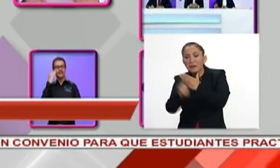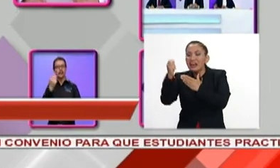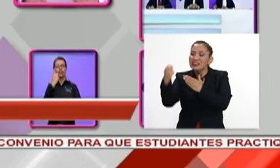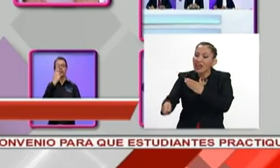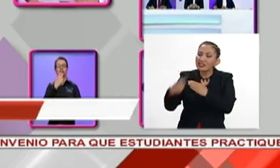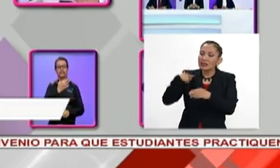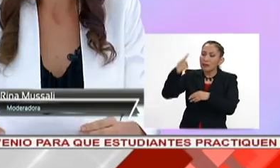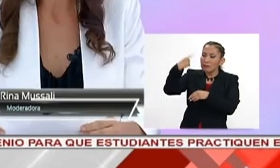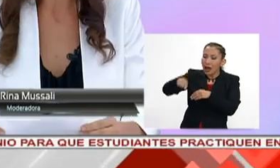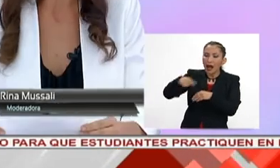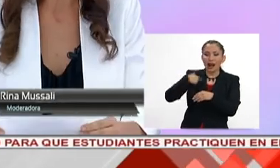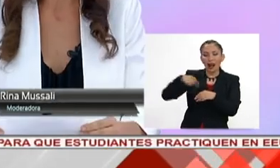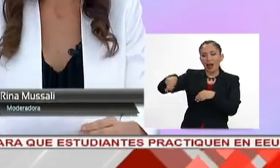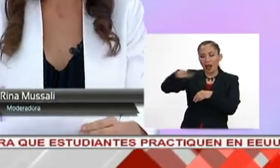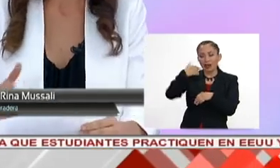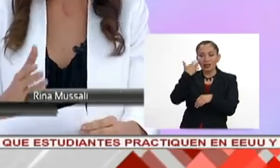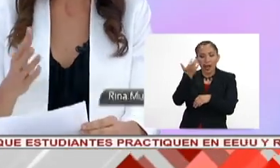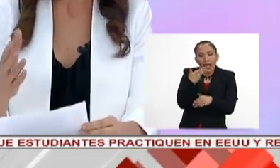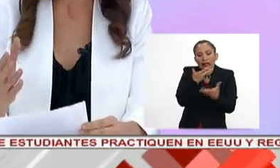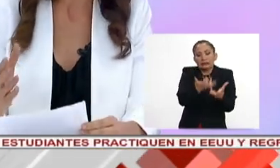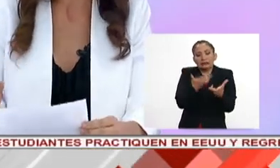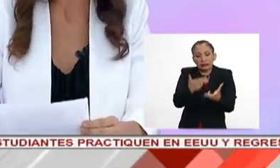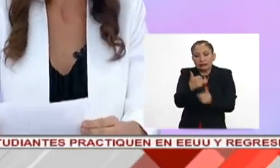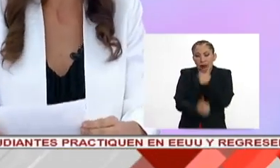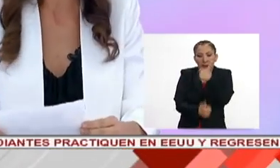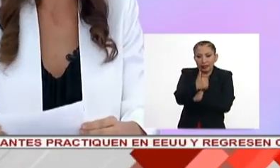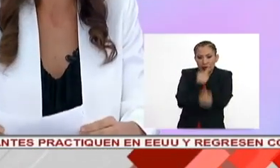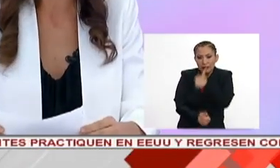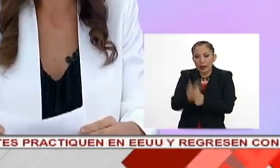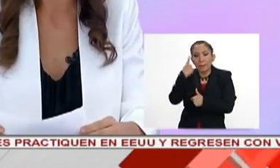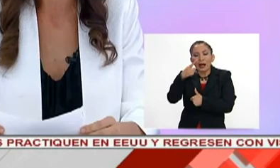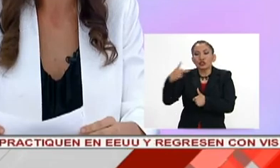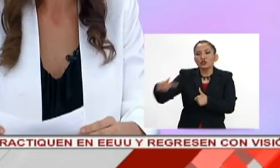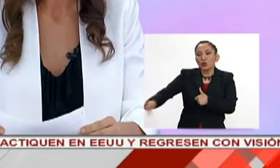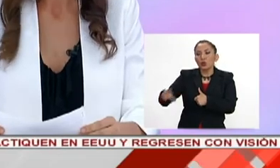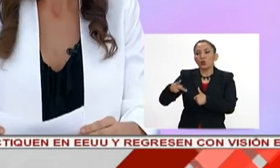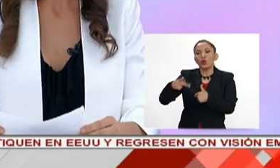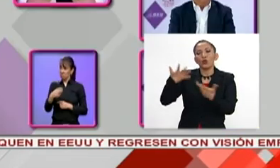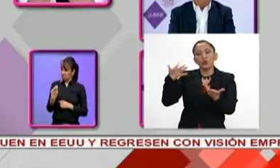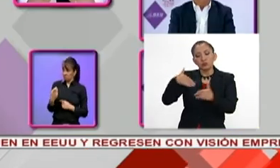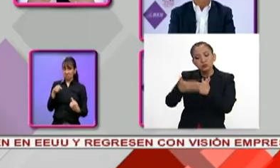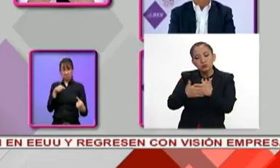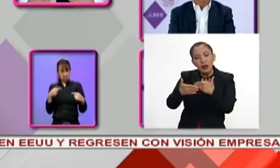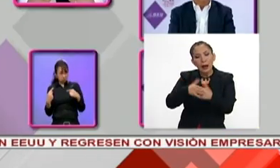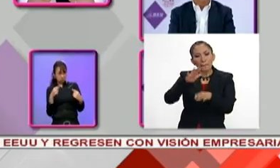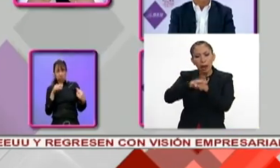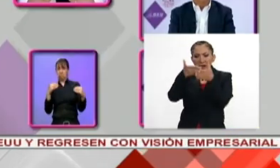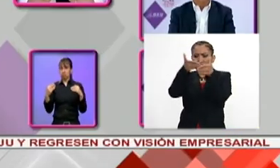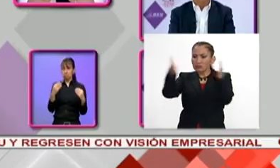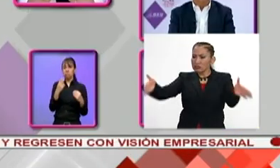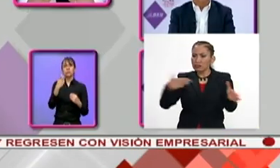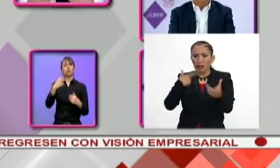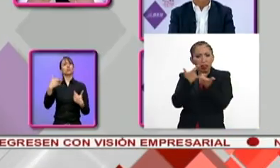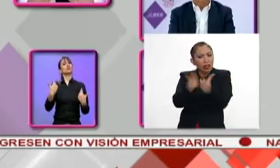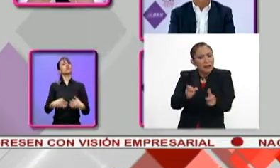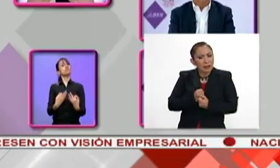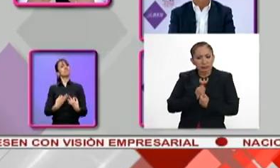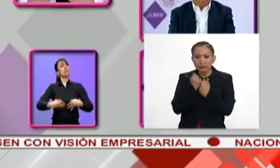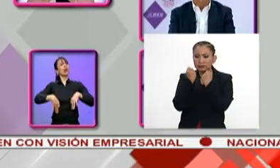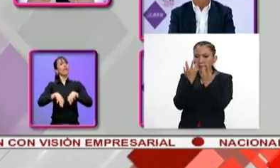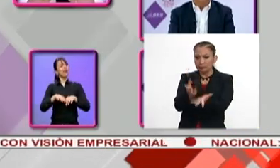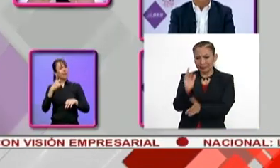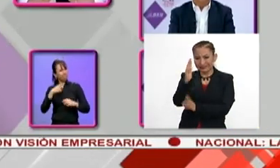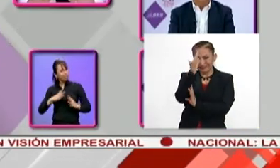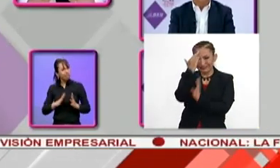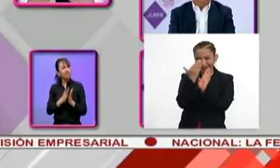plataformas electorales de los aspirantes, por lo que su celebración asegura el más amplio ejercicio de la libertad de expresión.